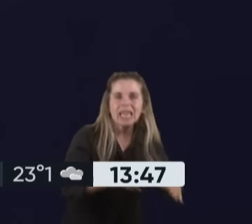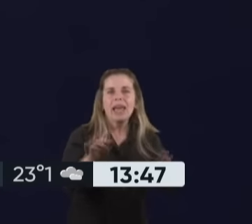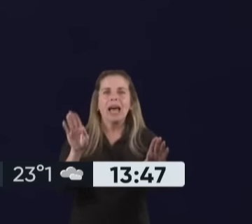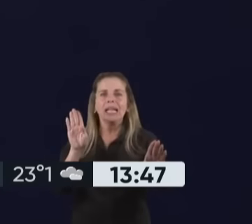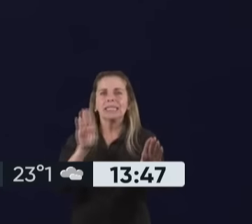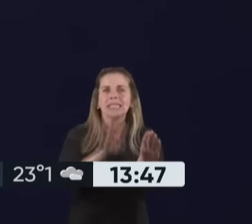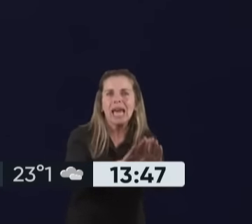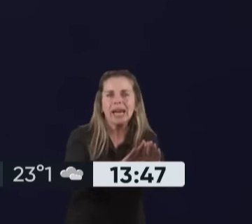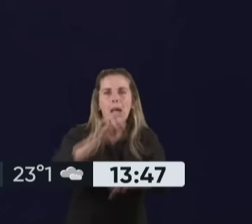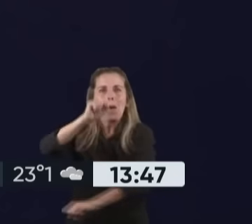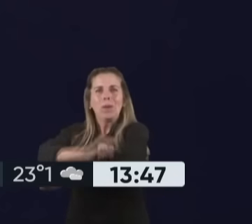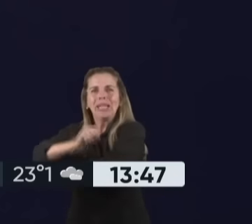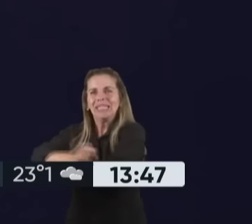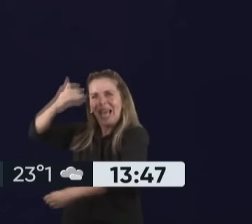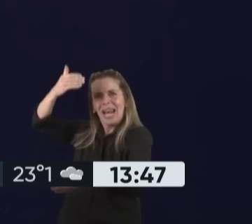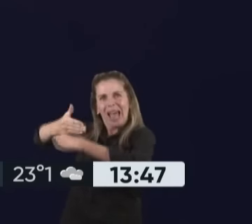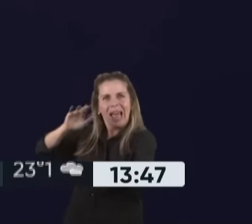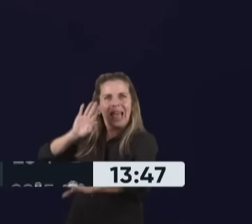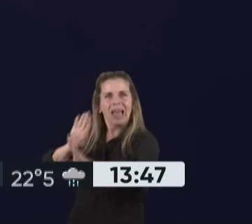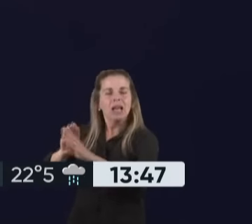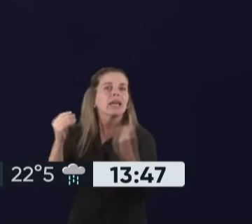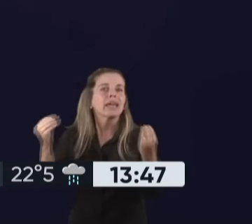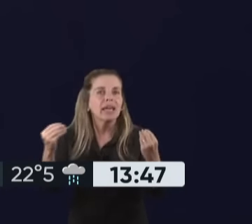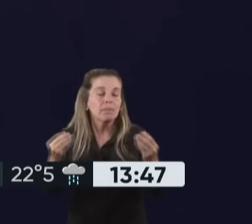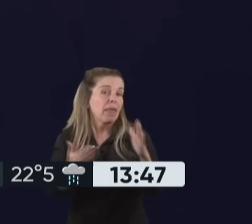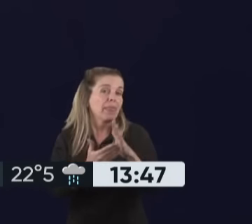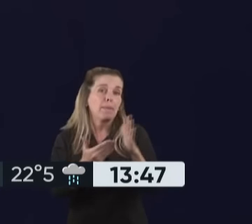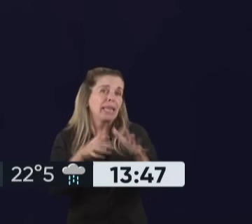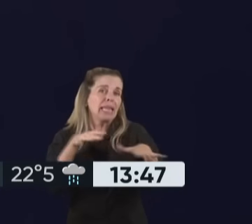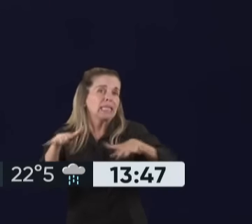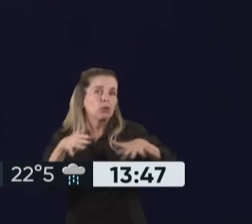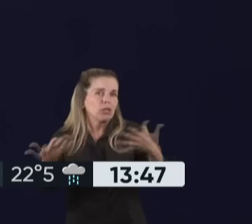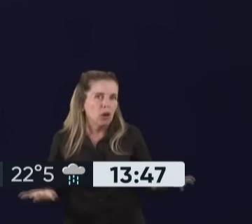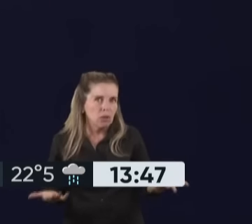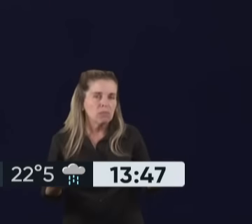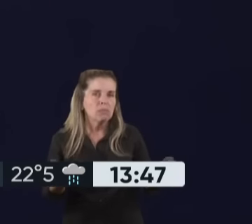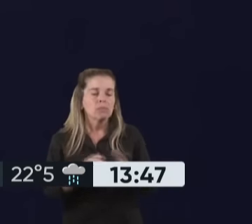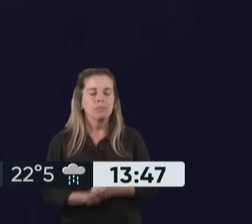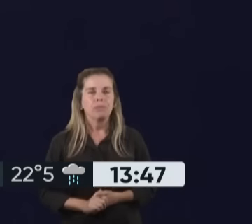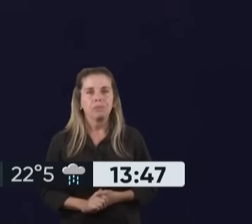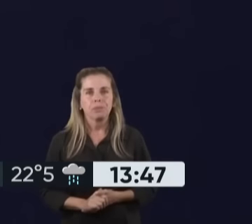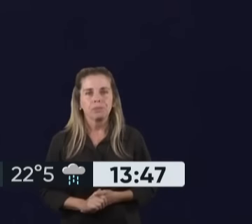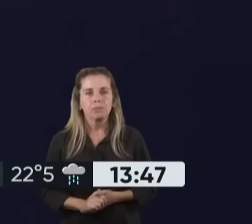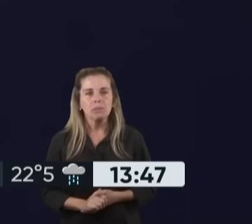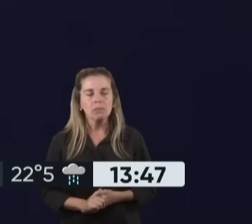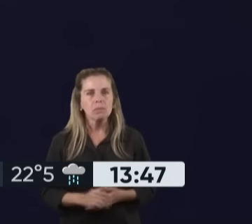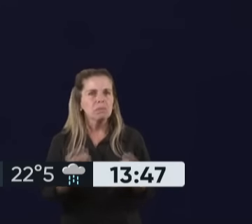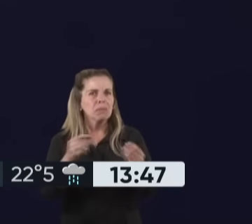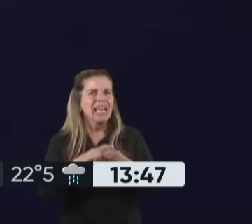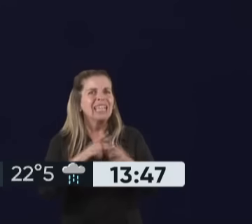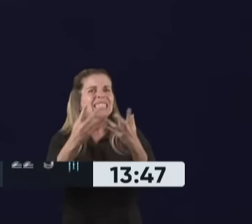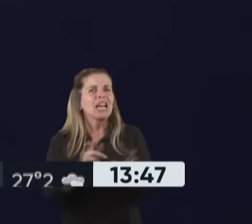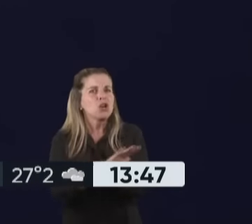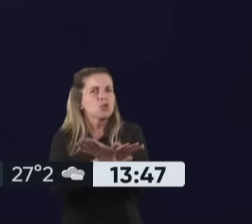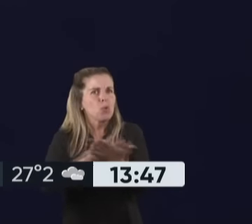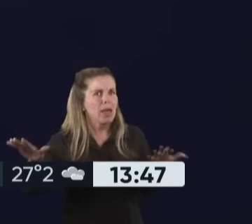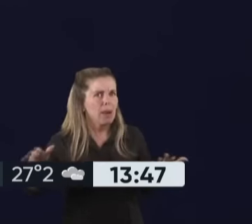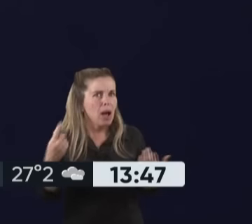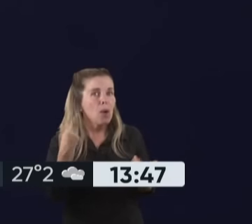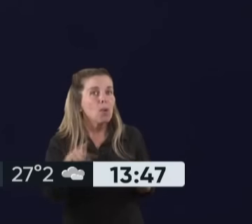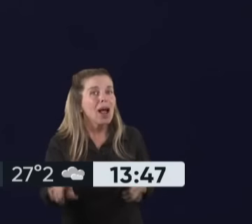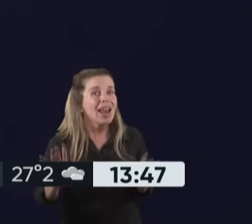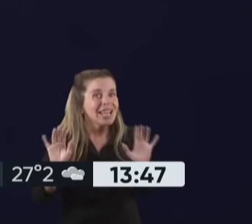y asegurar las ventanas, depende qué tipo de fenómeno pueda haber. ¿Cuál es la tecnología que vamos a